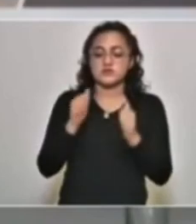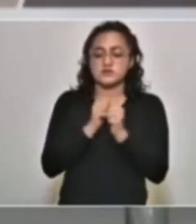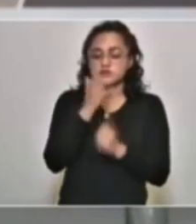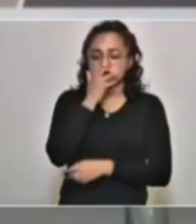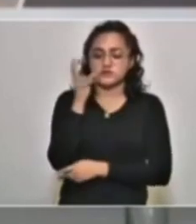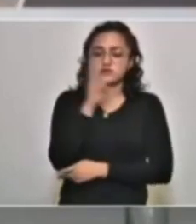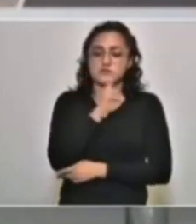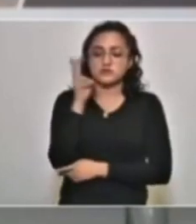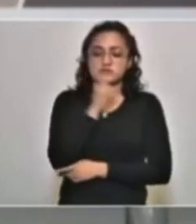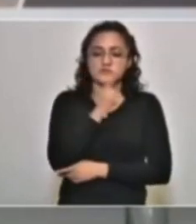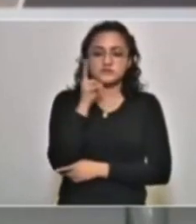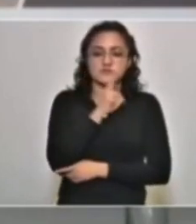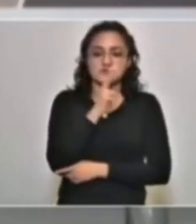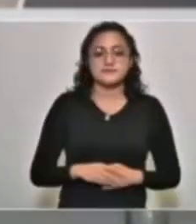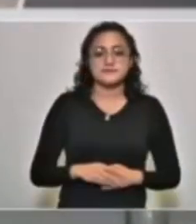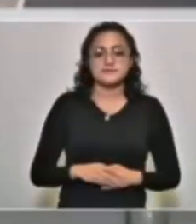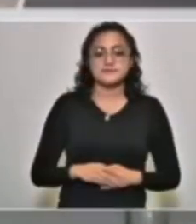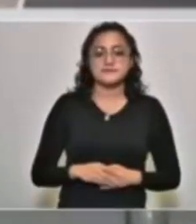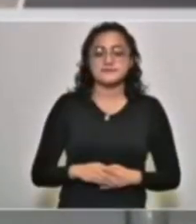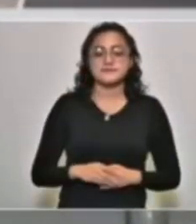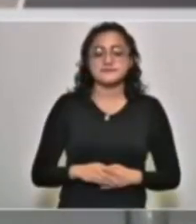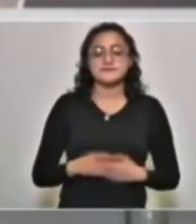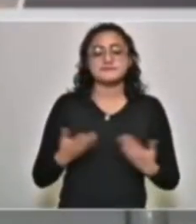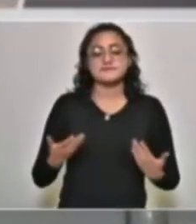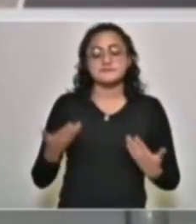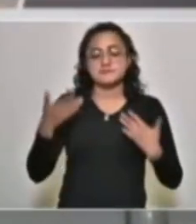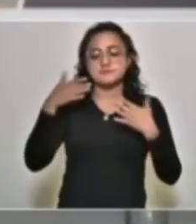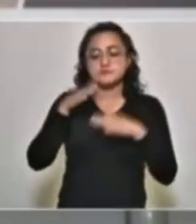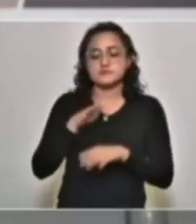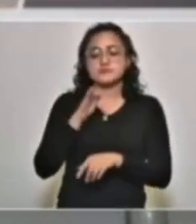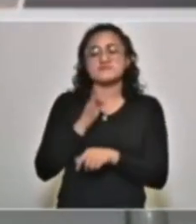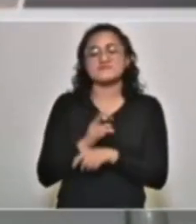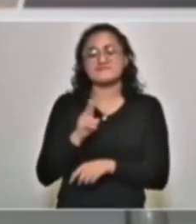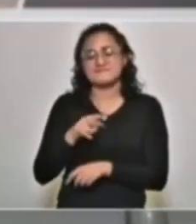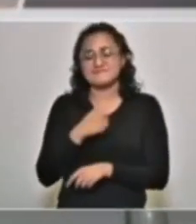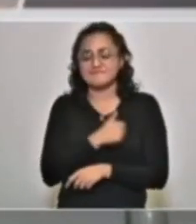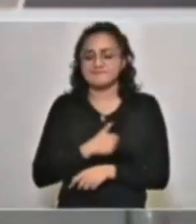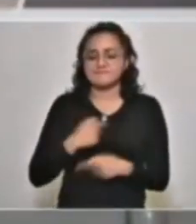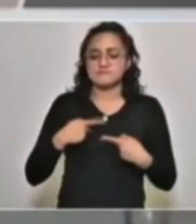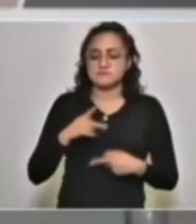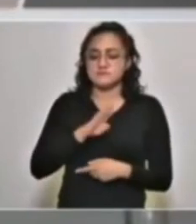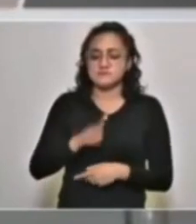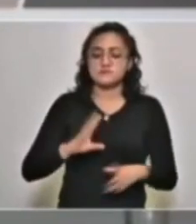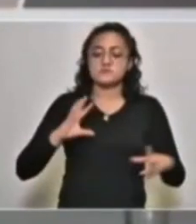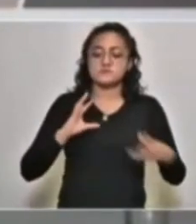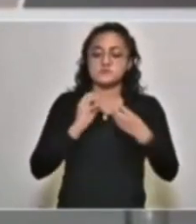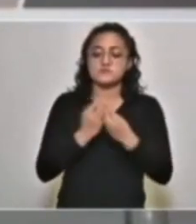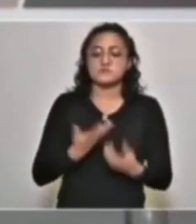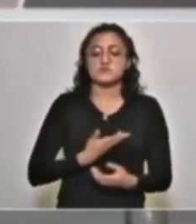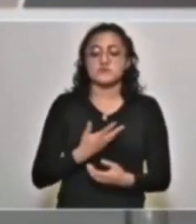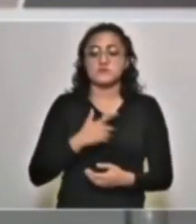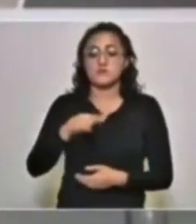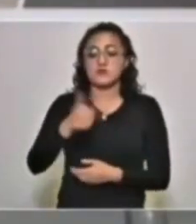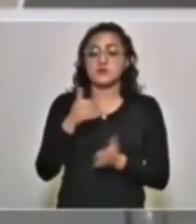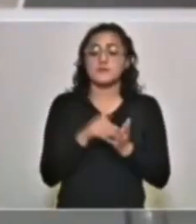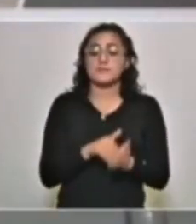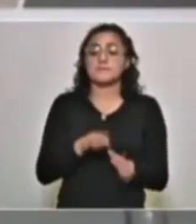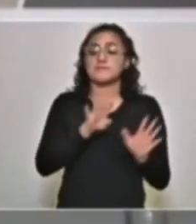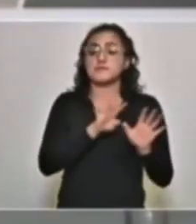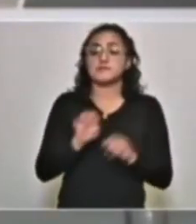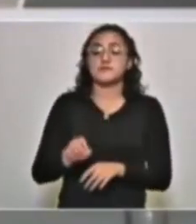ellos requieren de ventilación mecánicas amablemente a las defunciones tenemos un acumulado de 12 mil